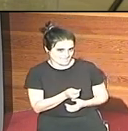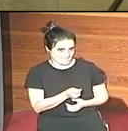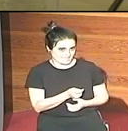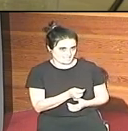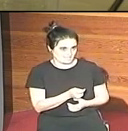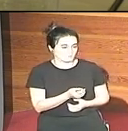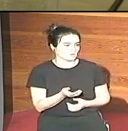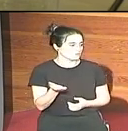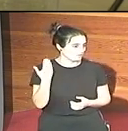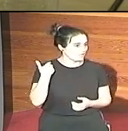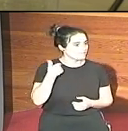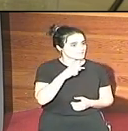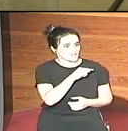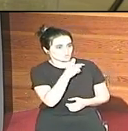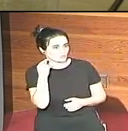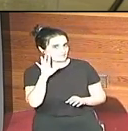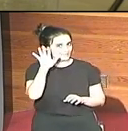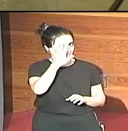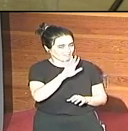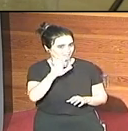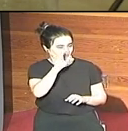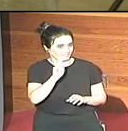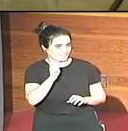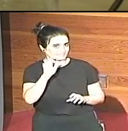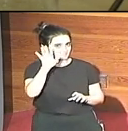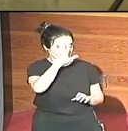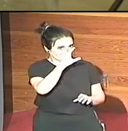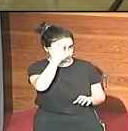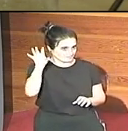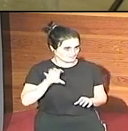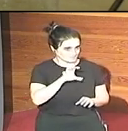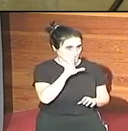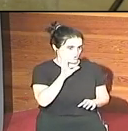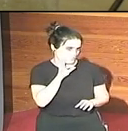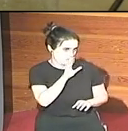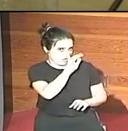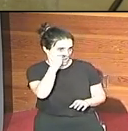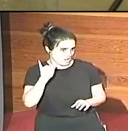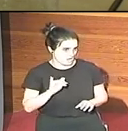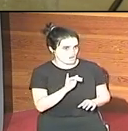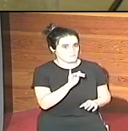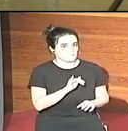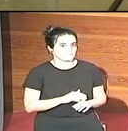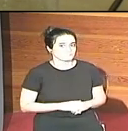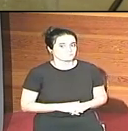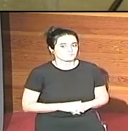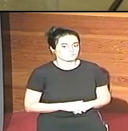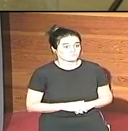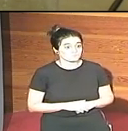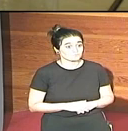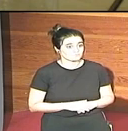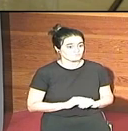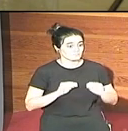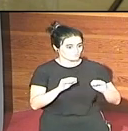ex Unión Soviética, porque la corrupción campa en sus anchas en Rusia también. El estado de las Fuerzas